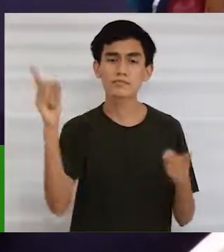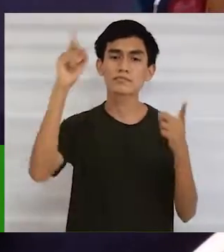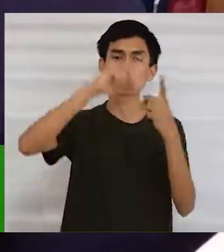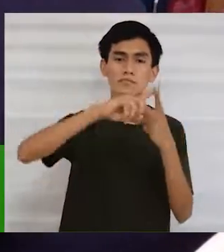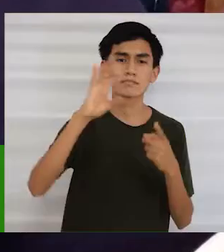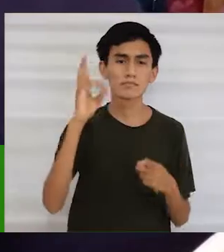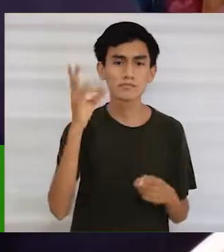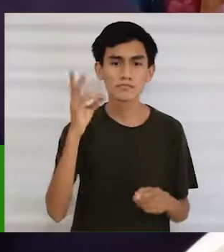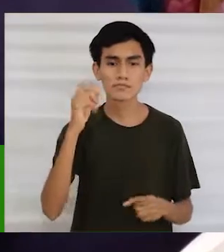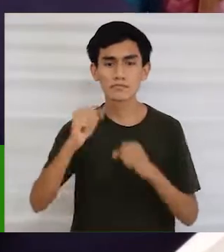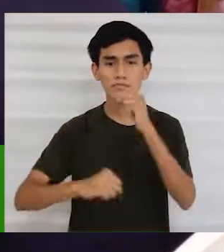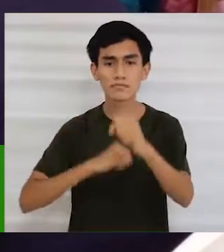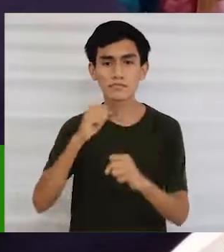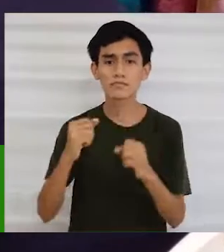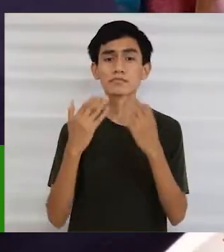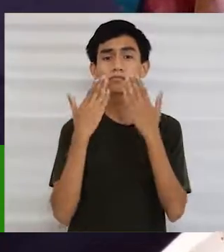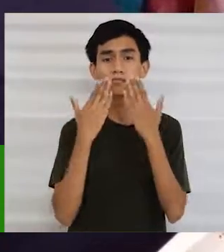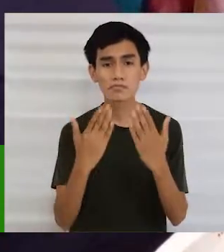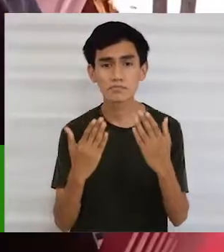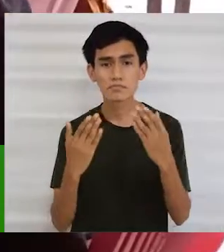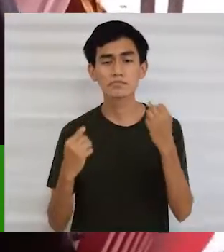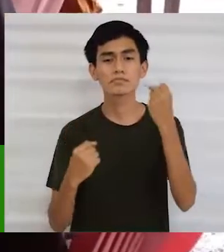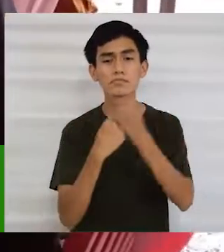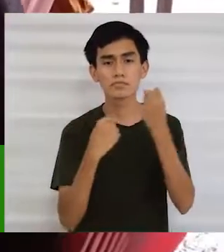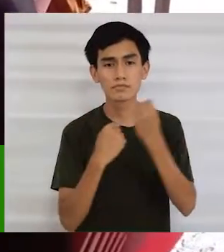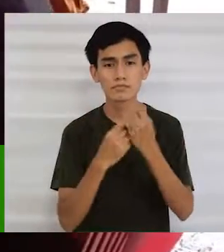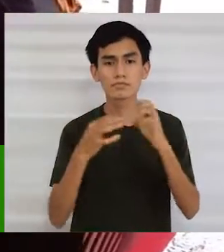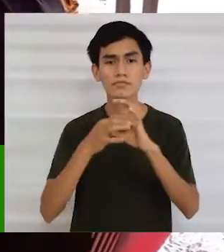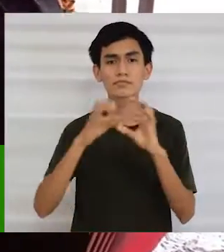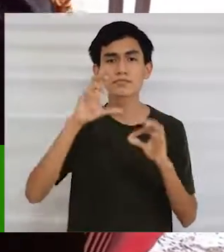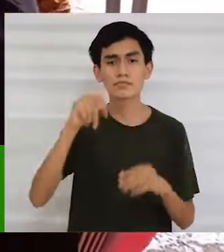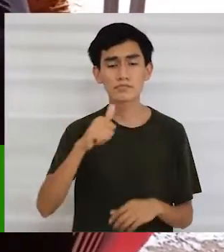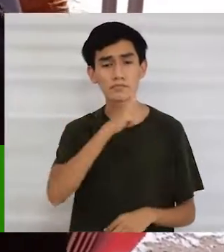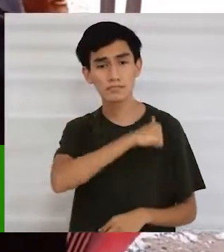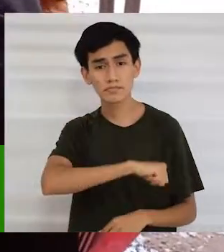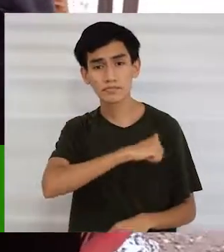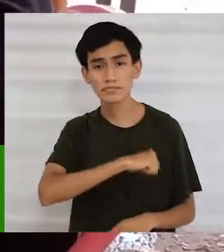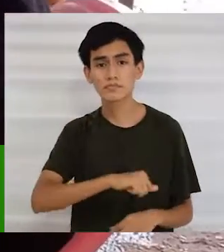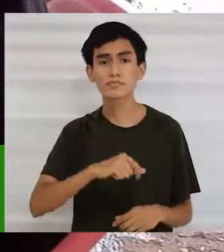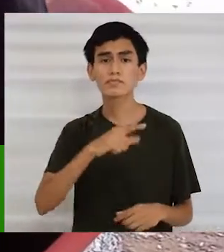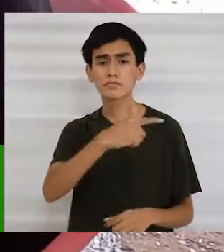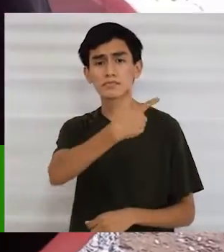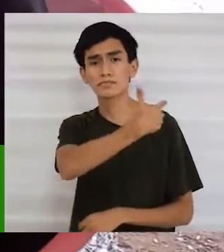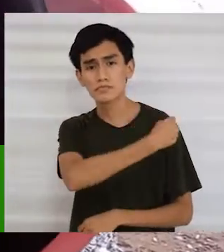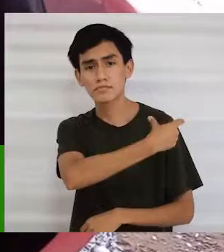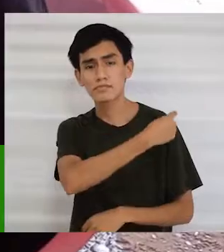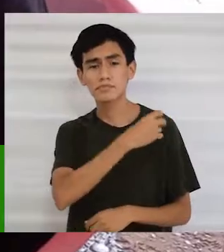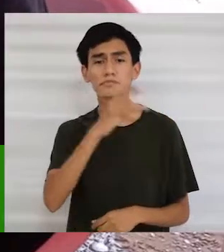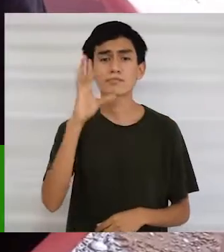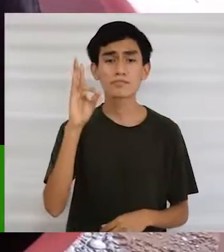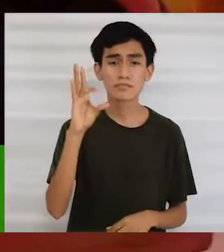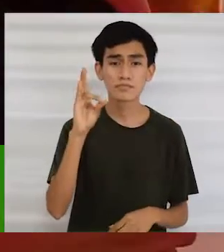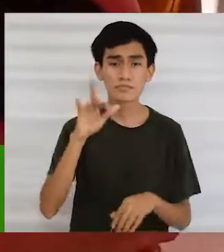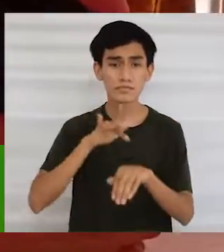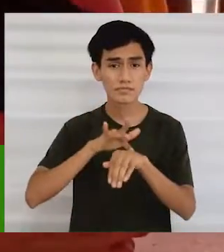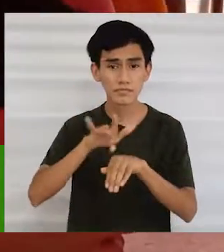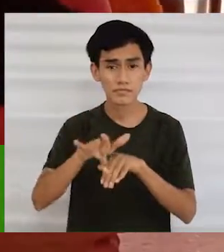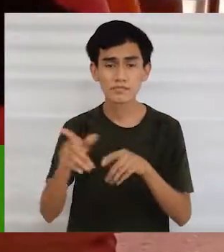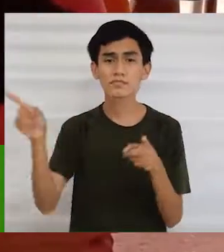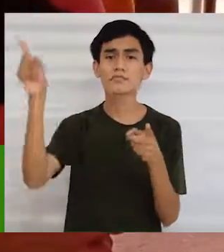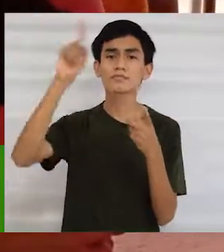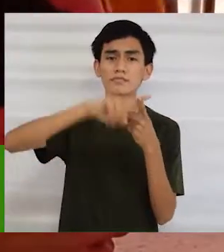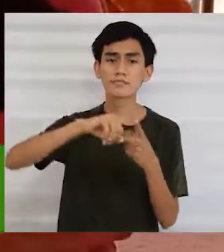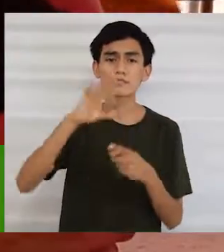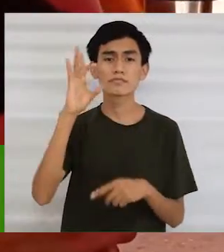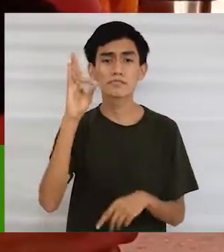Gracias al apoyo logístico de la municipalidad, la atención se viene cumpliendo todos los días en el horario de 7 de la mañana hasta las 7